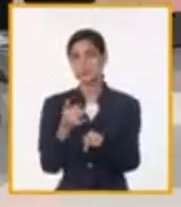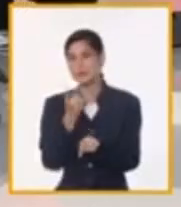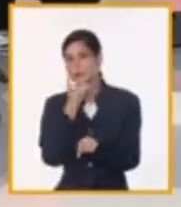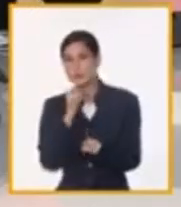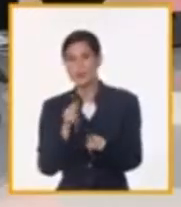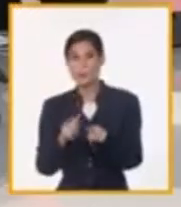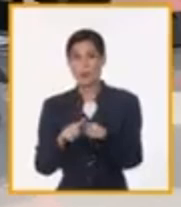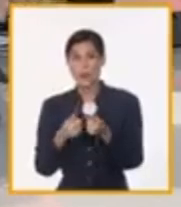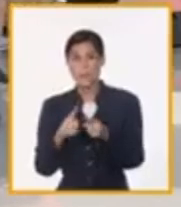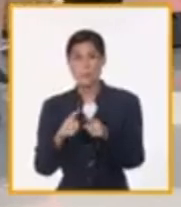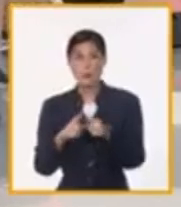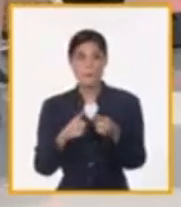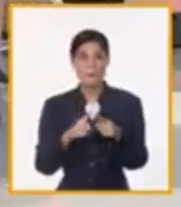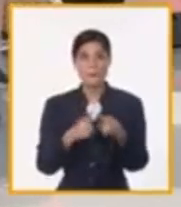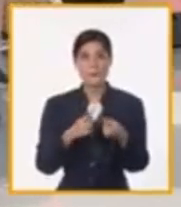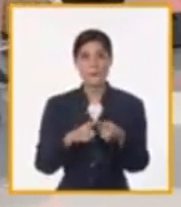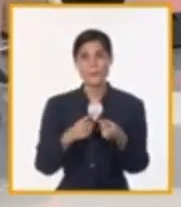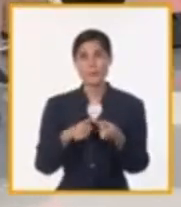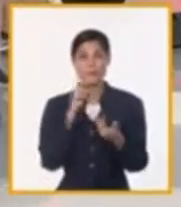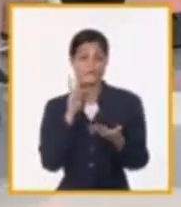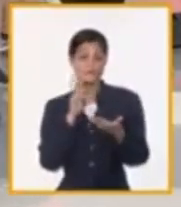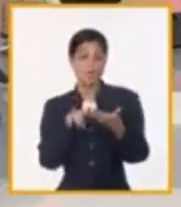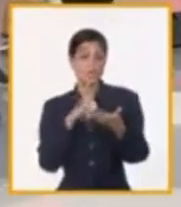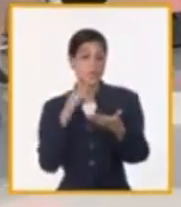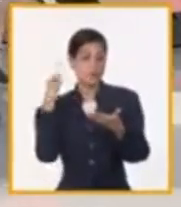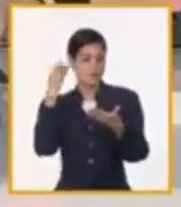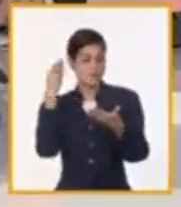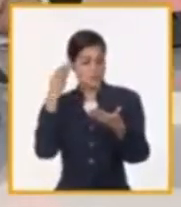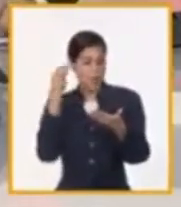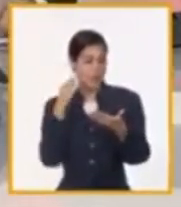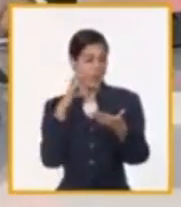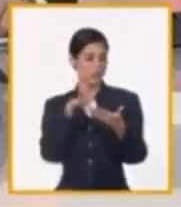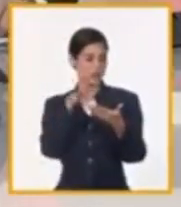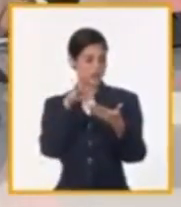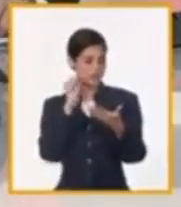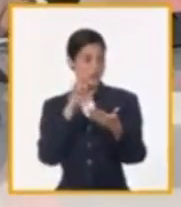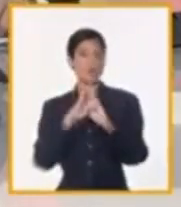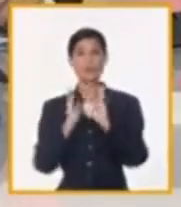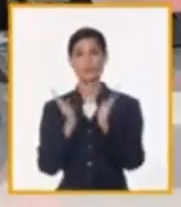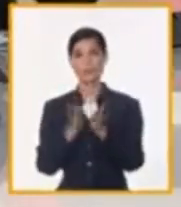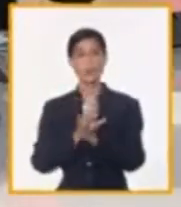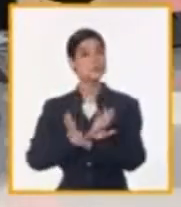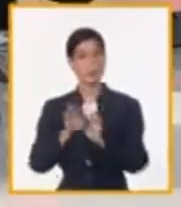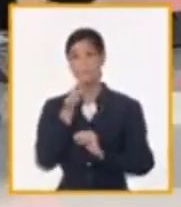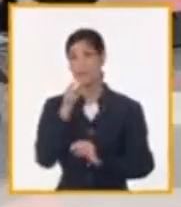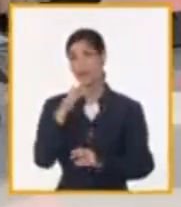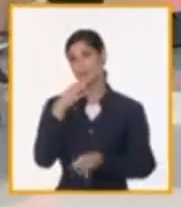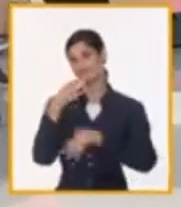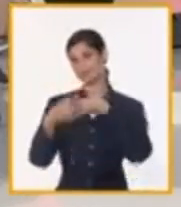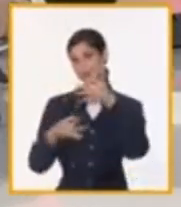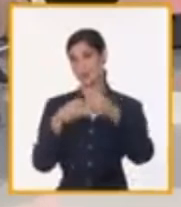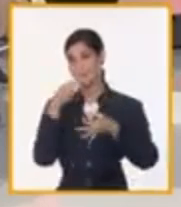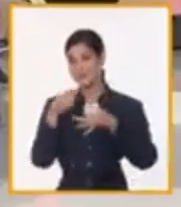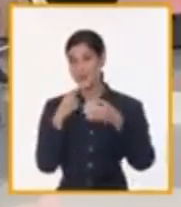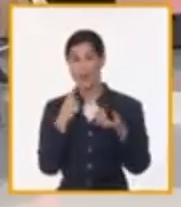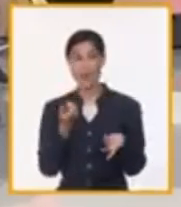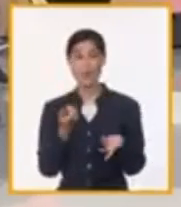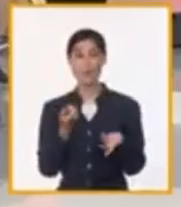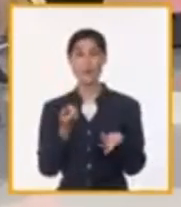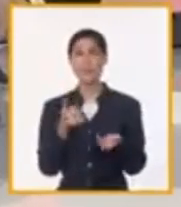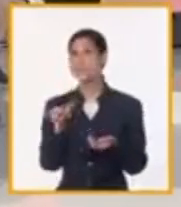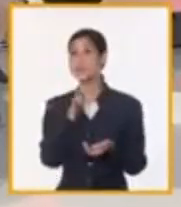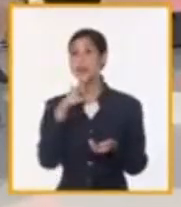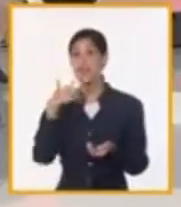que no presentó las pruebas que se le que se le pidieron ante el tribunal suem supremo que presentó prueba